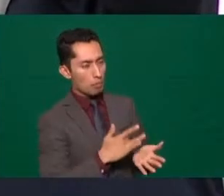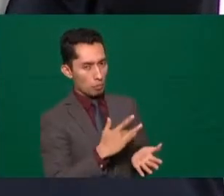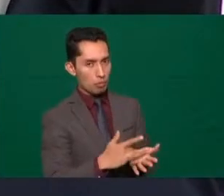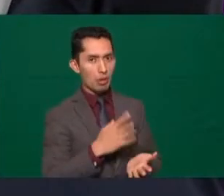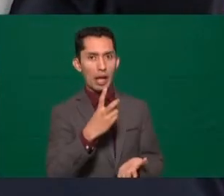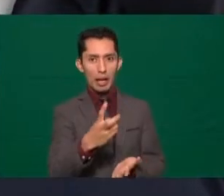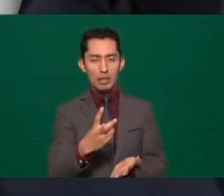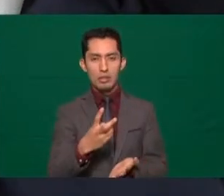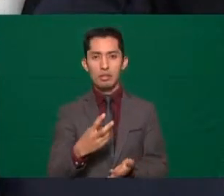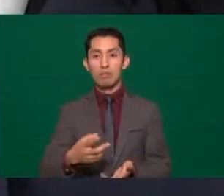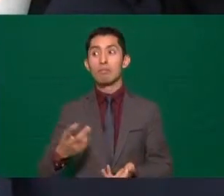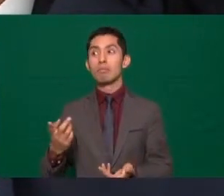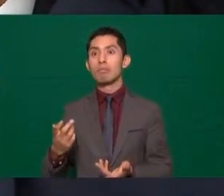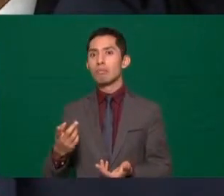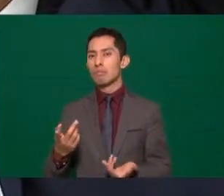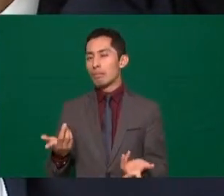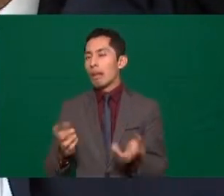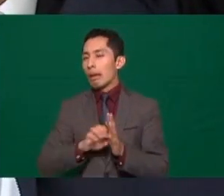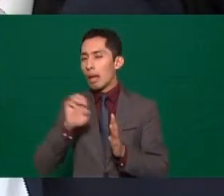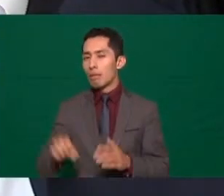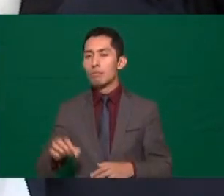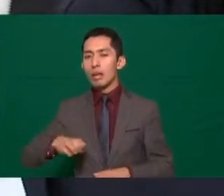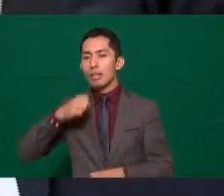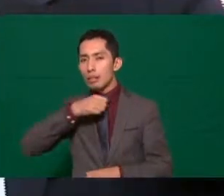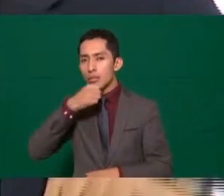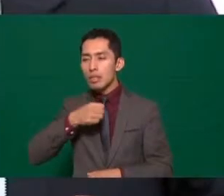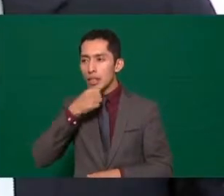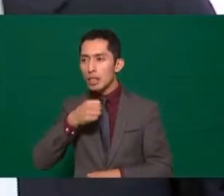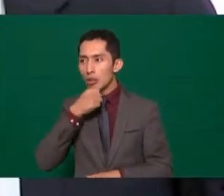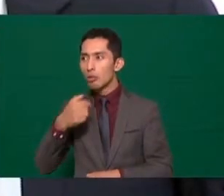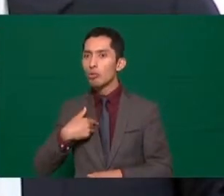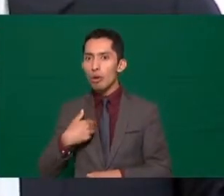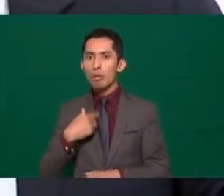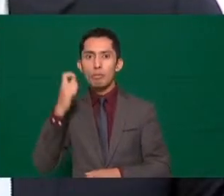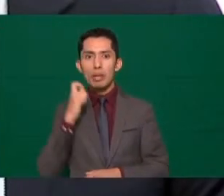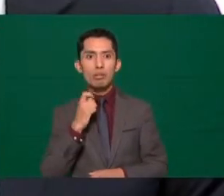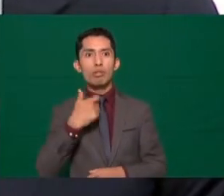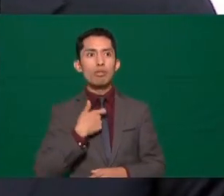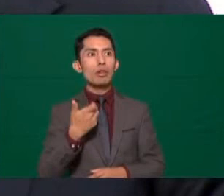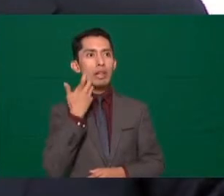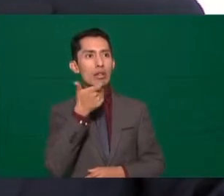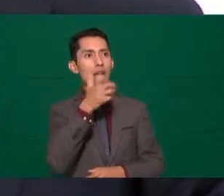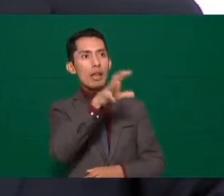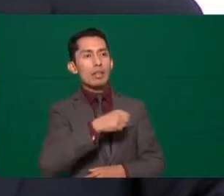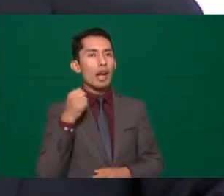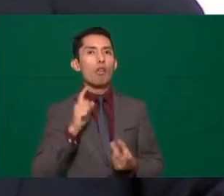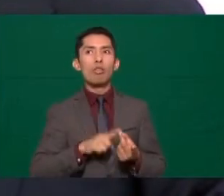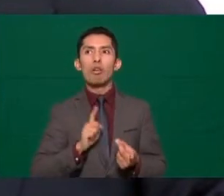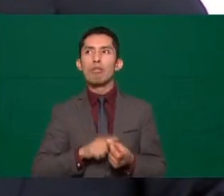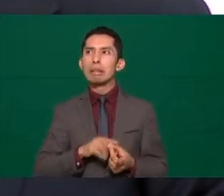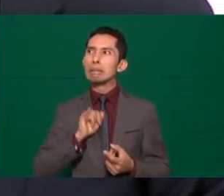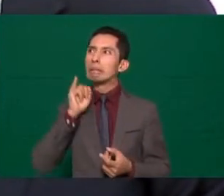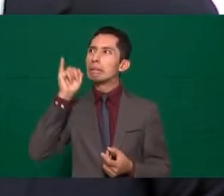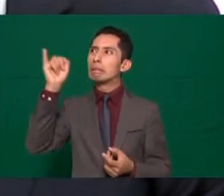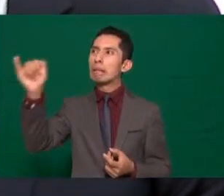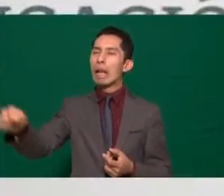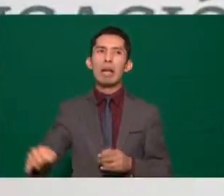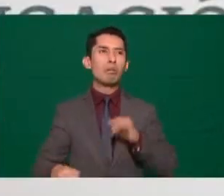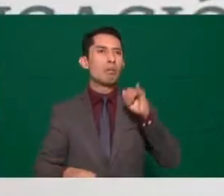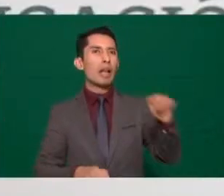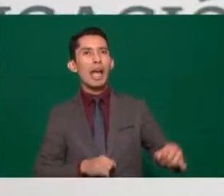ir hasta donde haya una sucursal de un banco